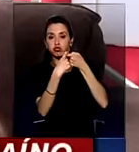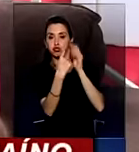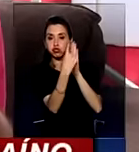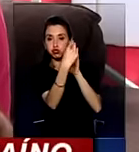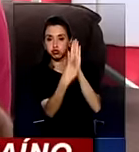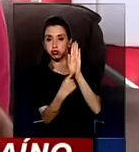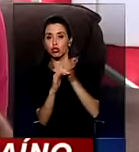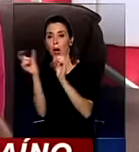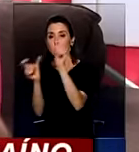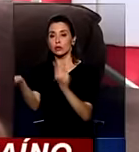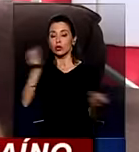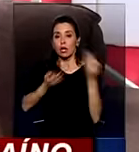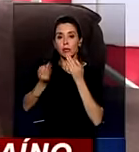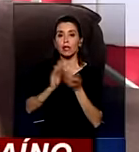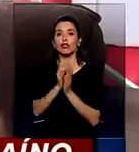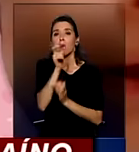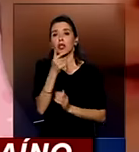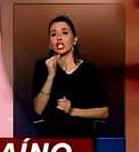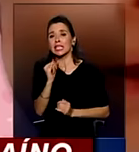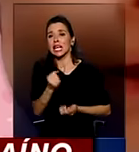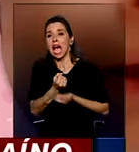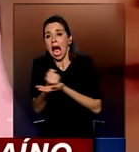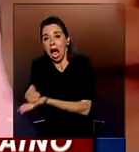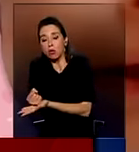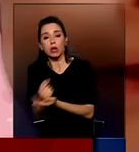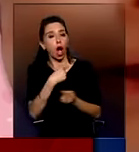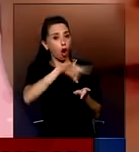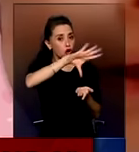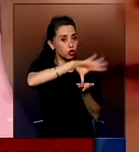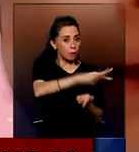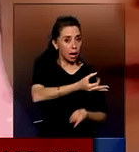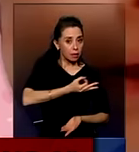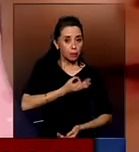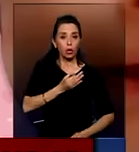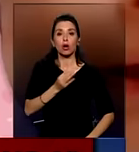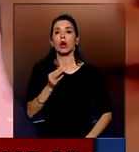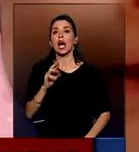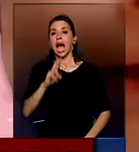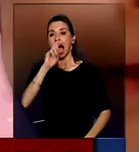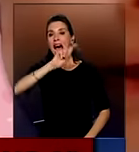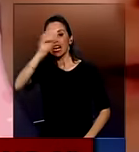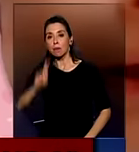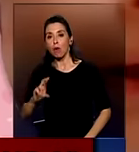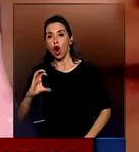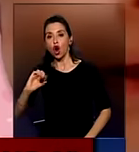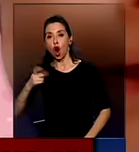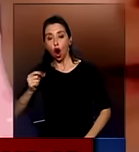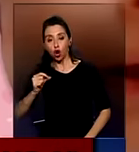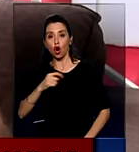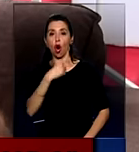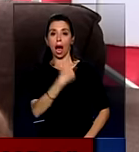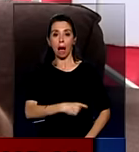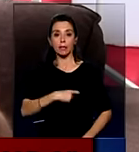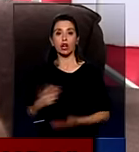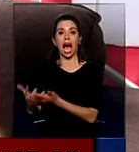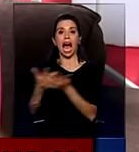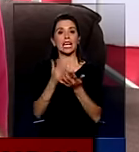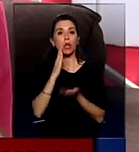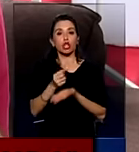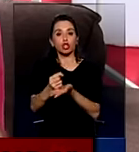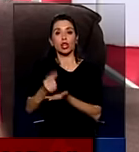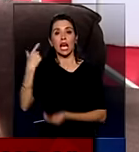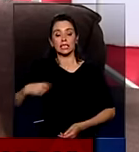Toda la gente me habla, toda la gente la quiere ayudar. ¿De otros países me comentaste? Desde República del Congo, Estados Unidos. La red solidaria en Estados Unidos también